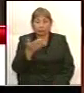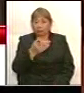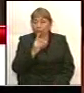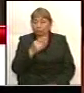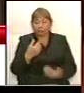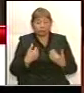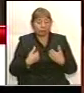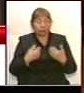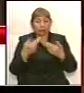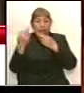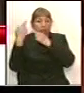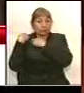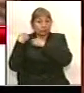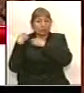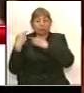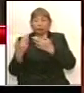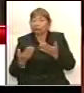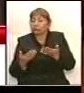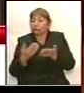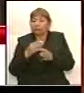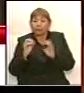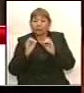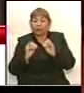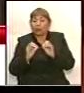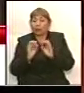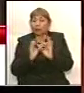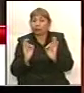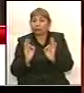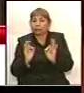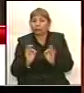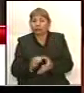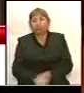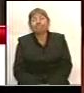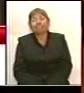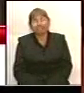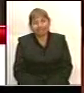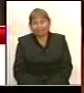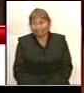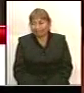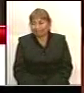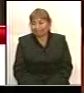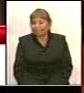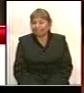la responsabilidad de no generar mecanismos de prevención a tiempo, presidenta.